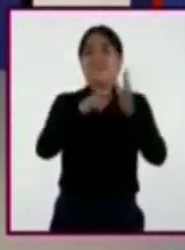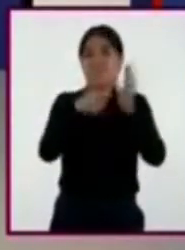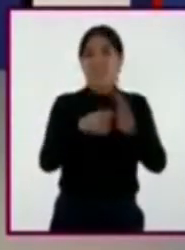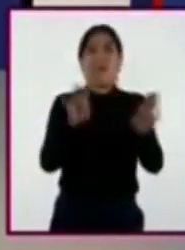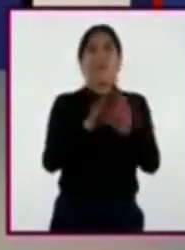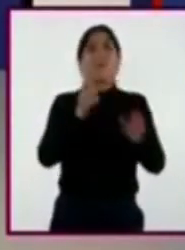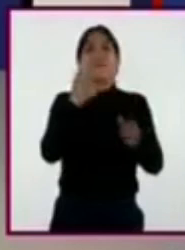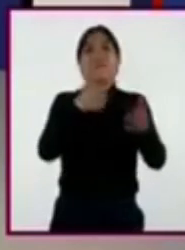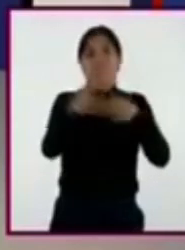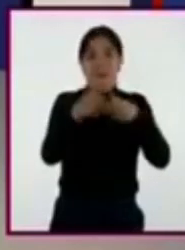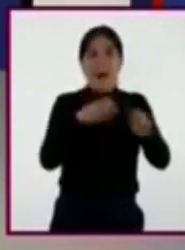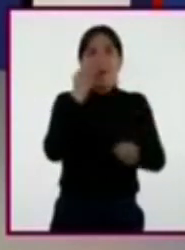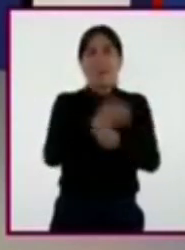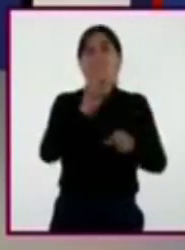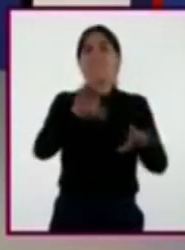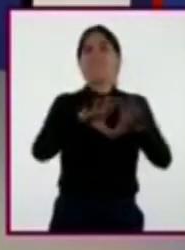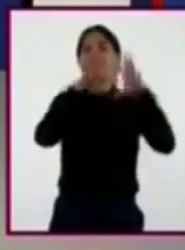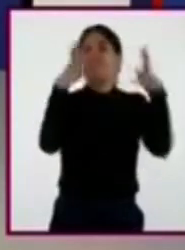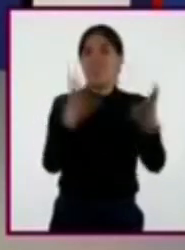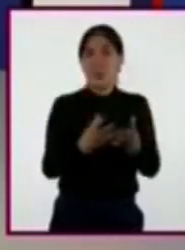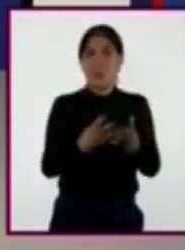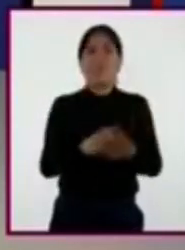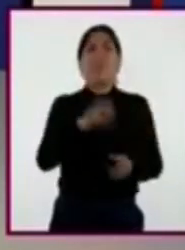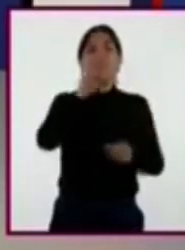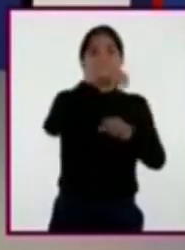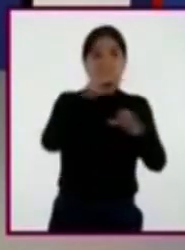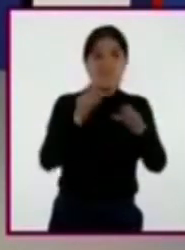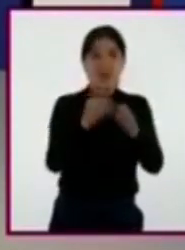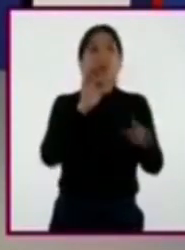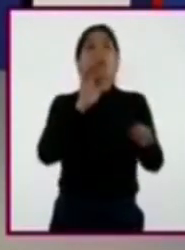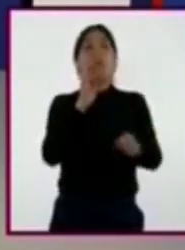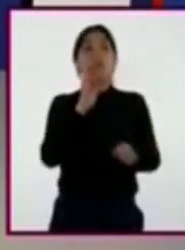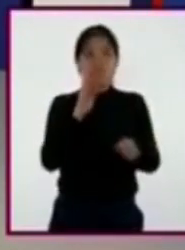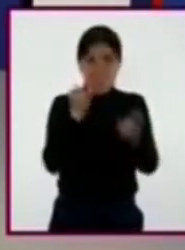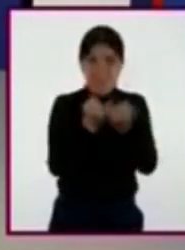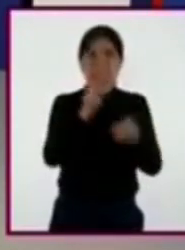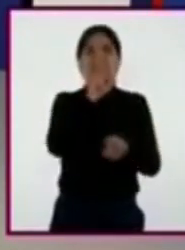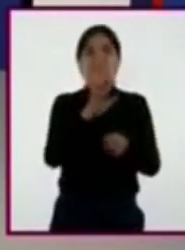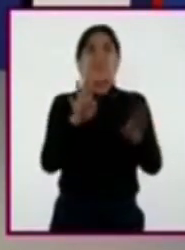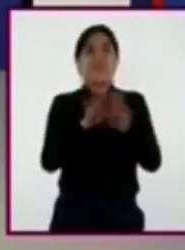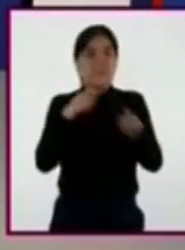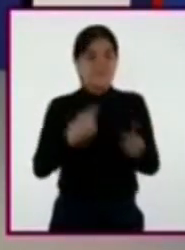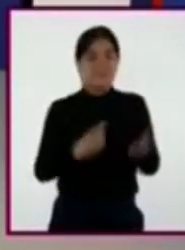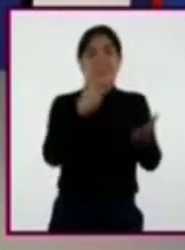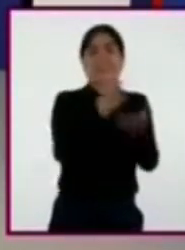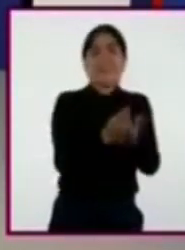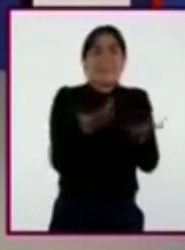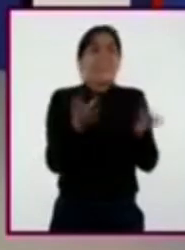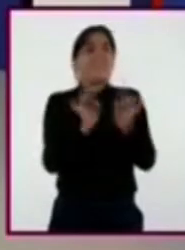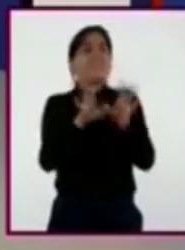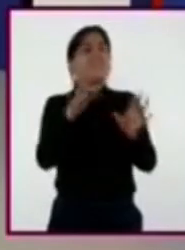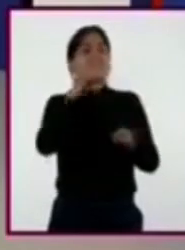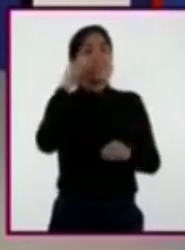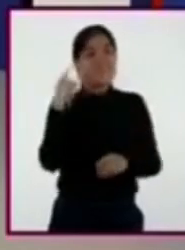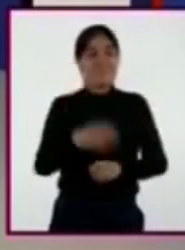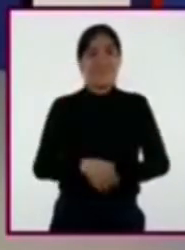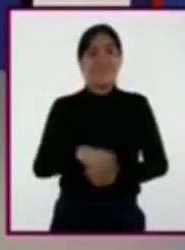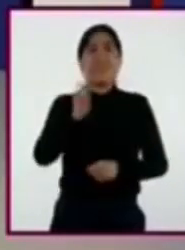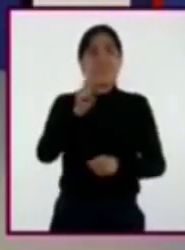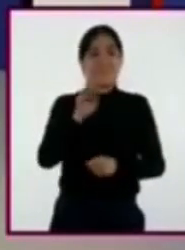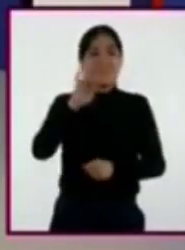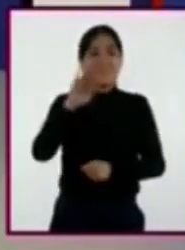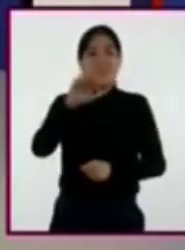en todas partes del mundo y que en ocasiones nos hemos visto involucrados en ella sin darnos cuenta. Es el flash